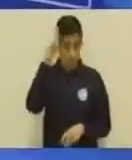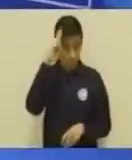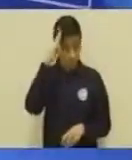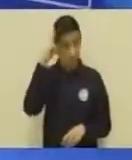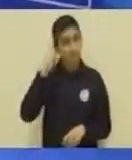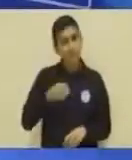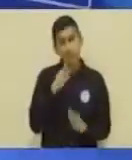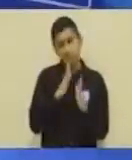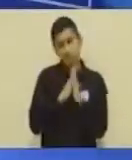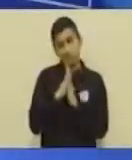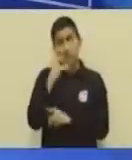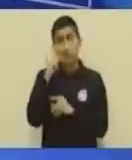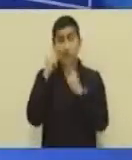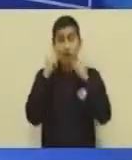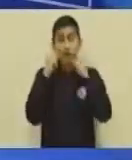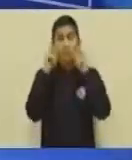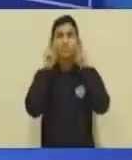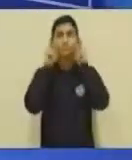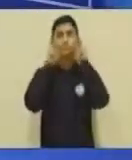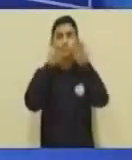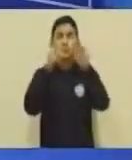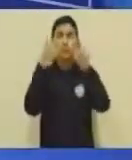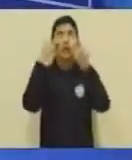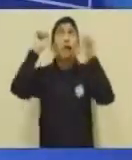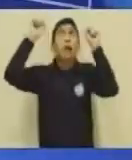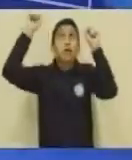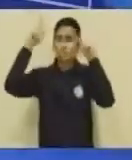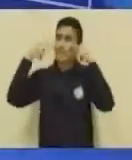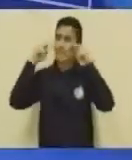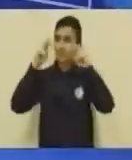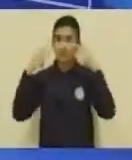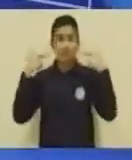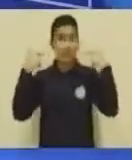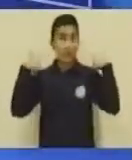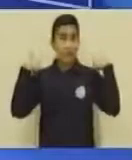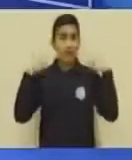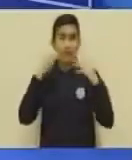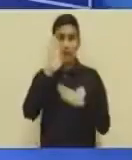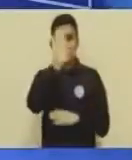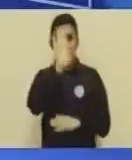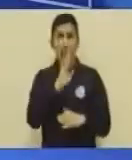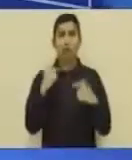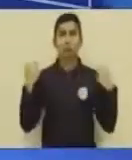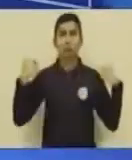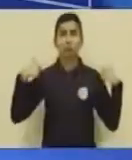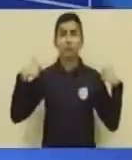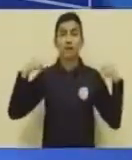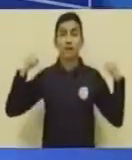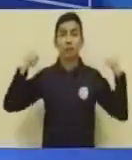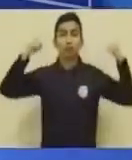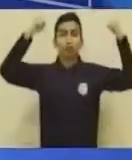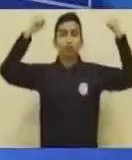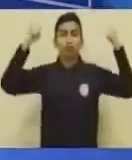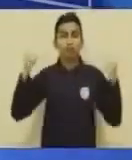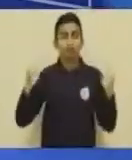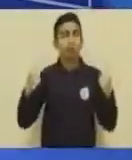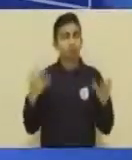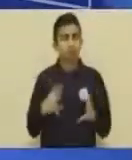Recuerda, siempre la vista al frente, la espalda recta, los brazos extendidos.